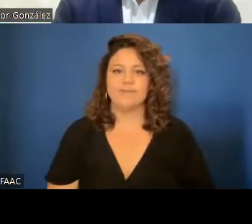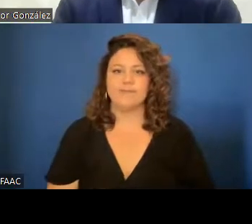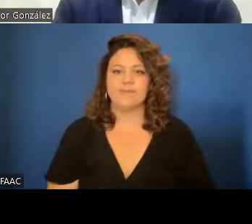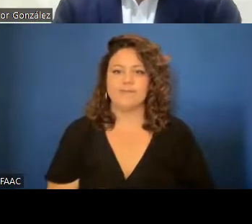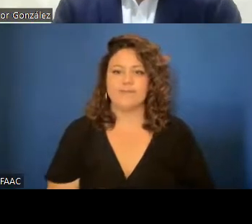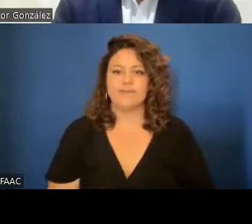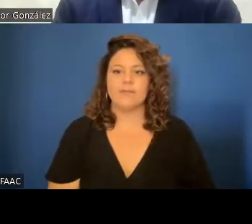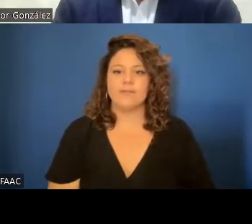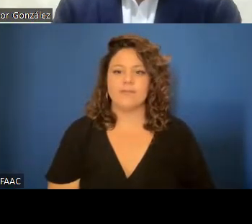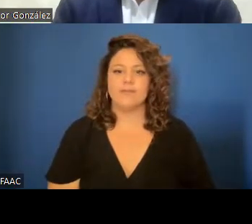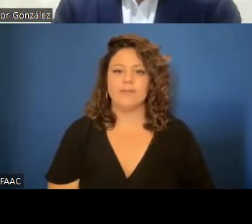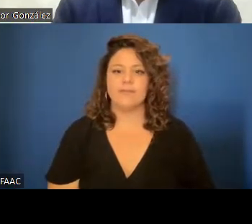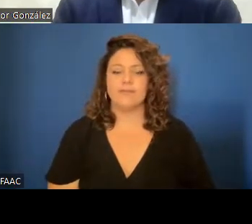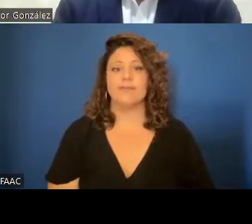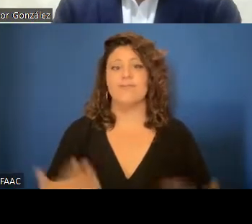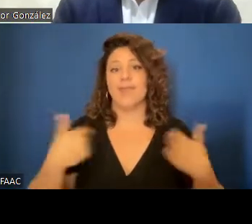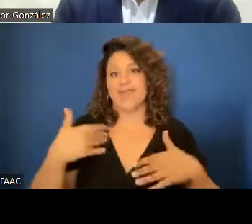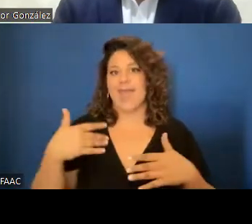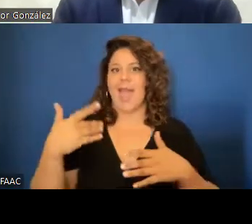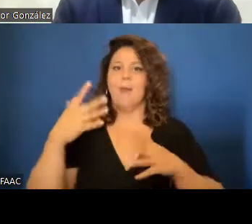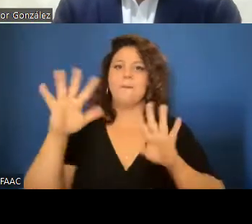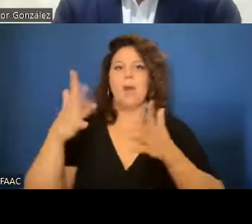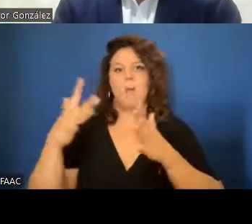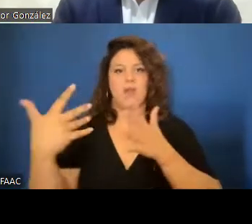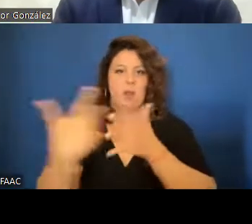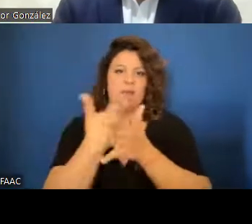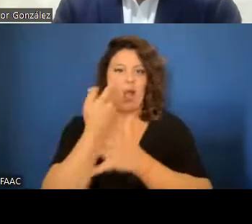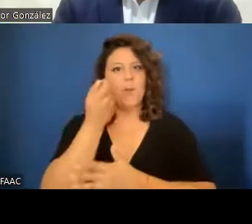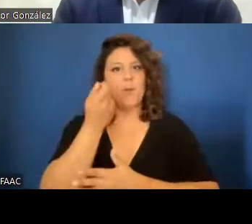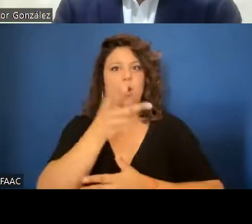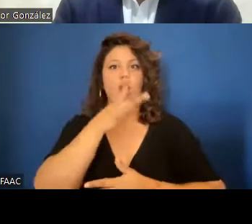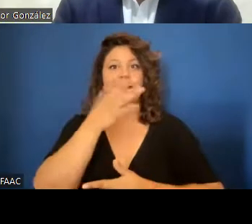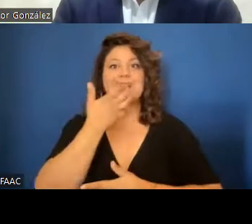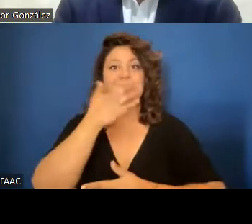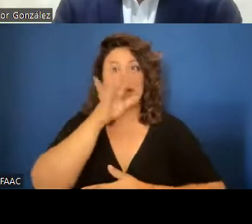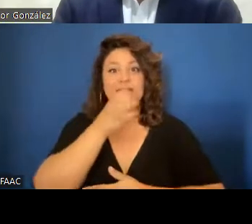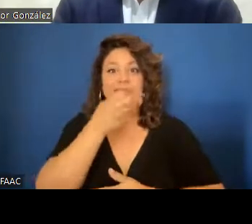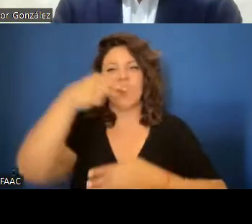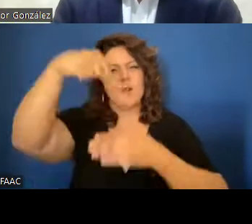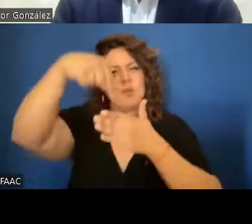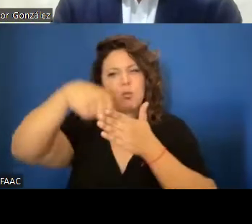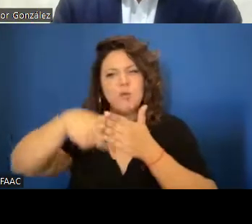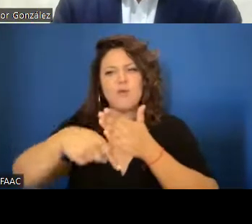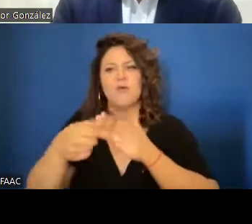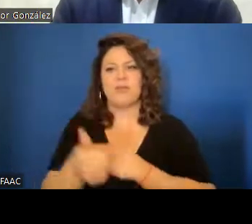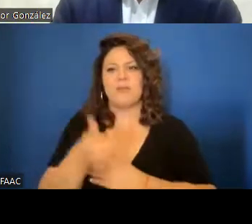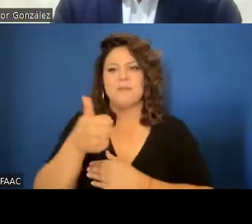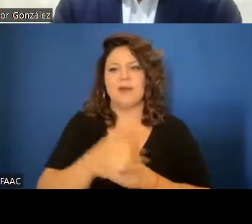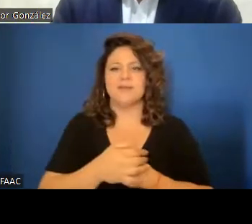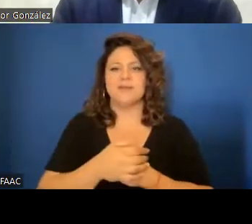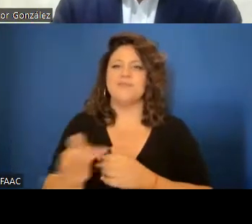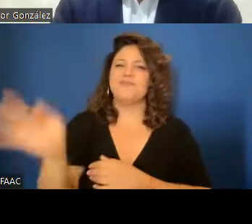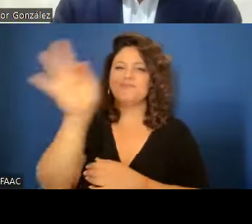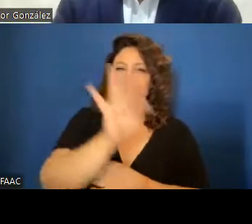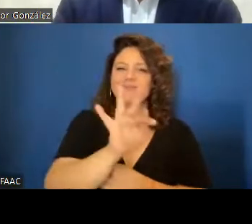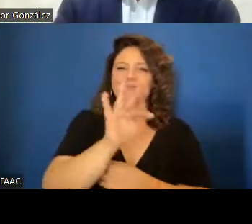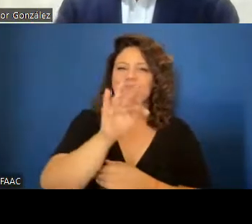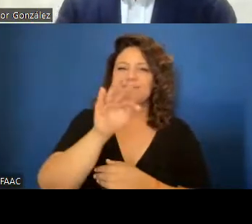el que quizás se tenían que haber definido algunos conceptos un poquito más, se tendría que haber perfilado algunas cuestiones como el tema de las